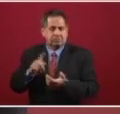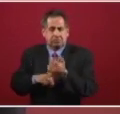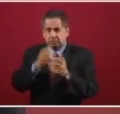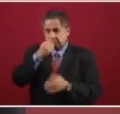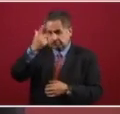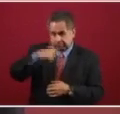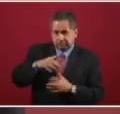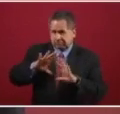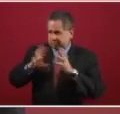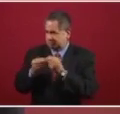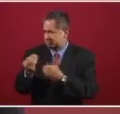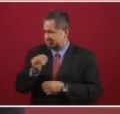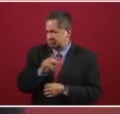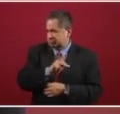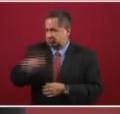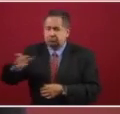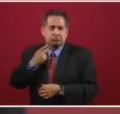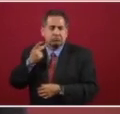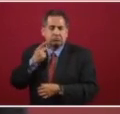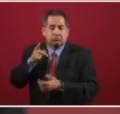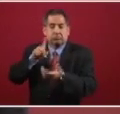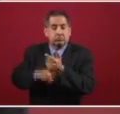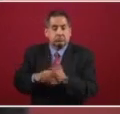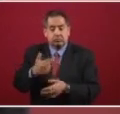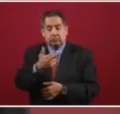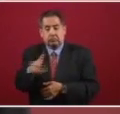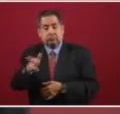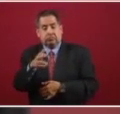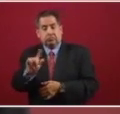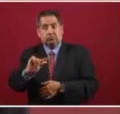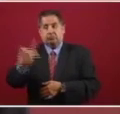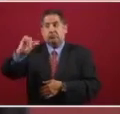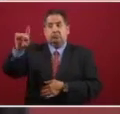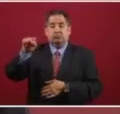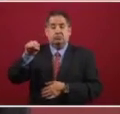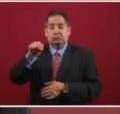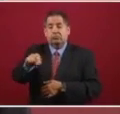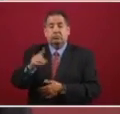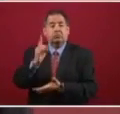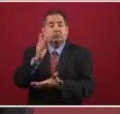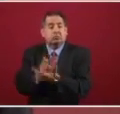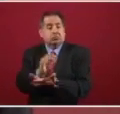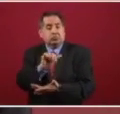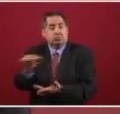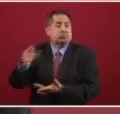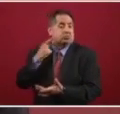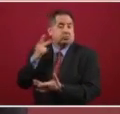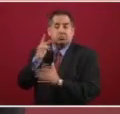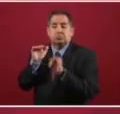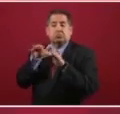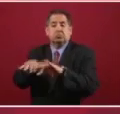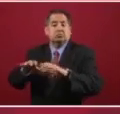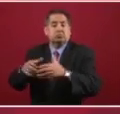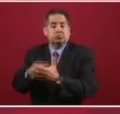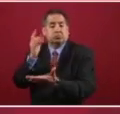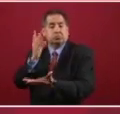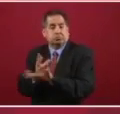cenas entre políticos. Habían hasta restaurantes famosos, exclusivos para los políticos.